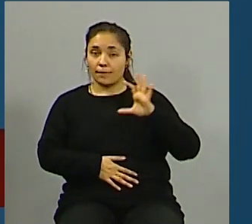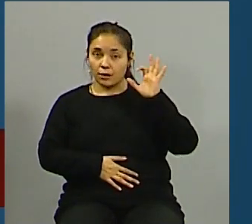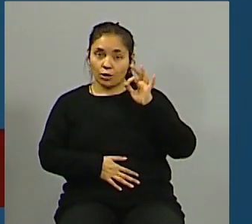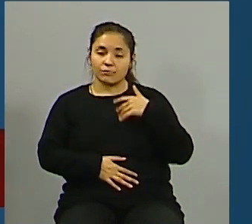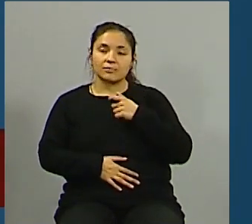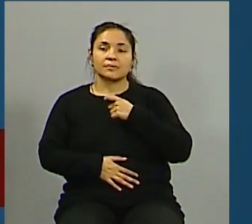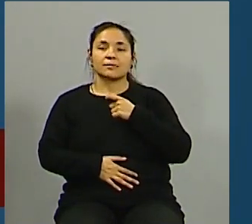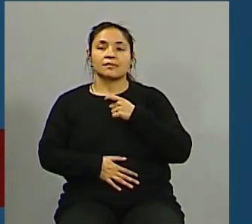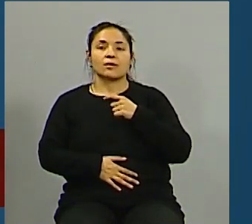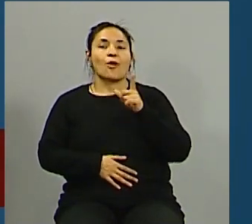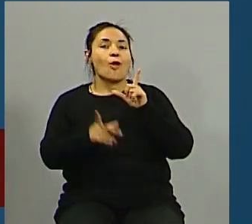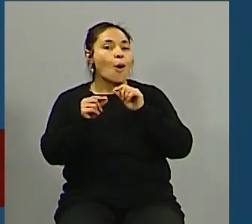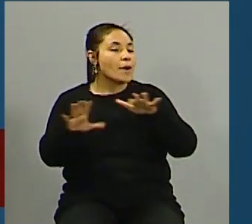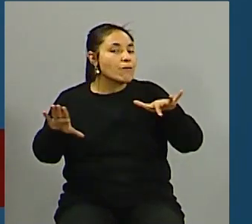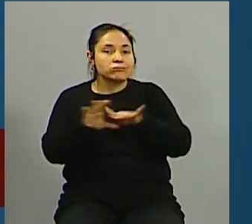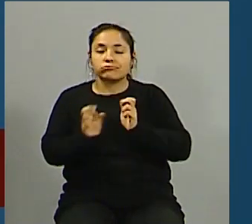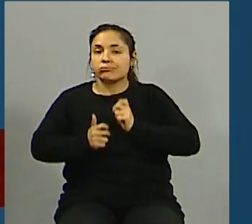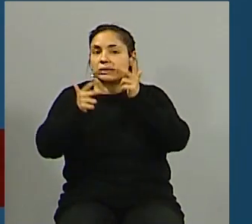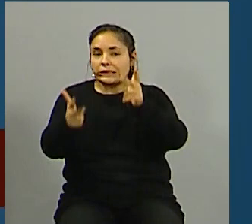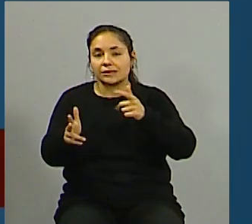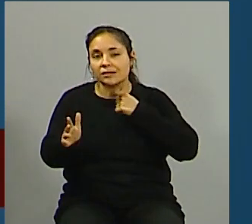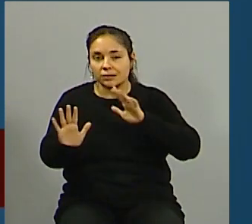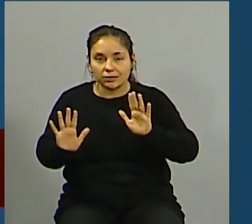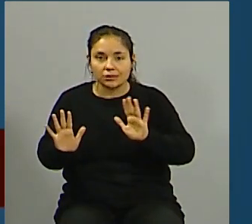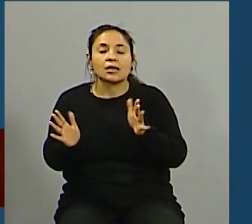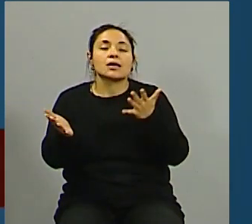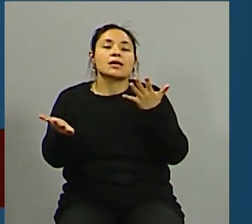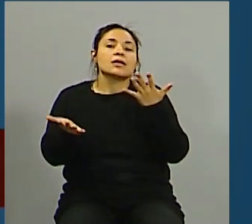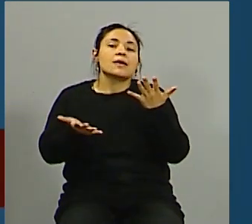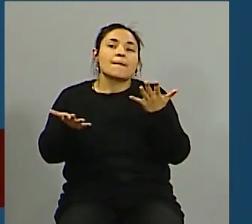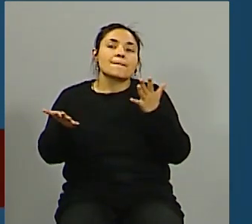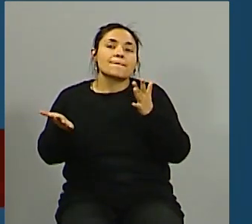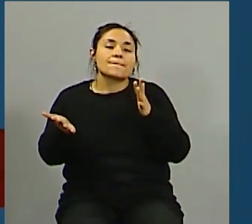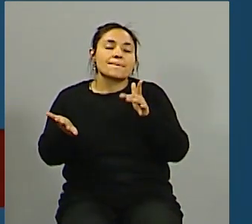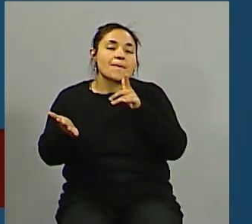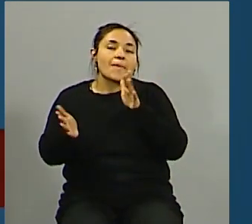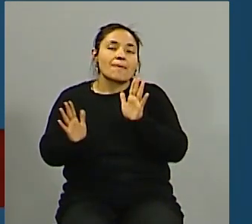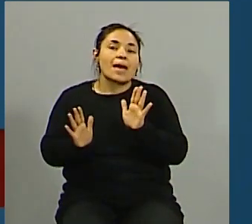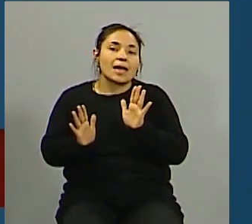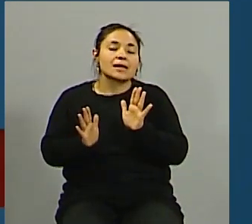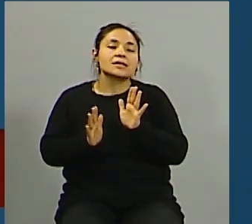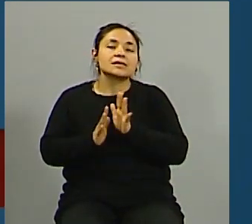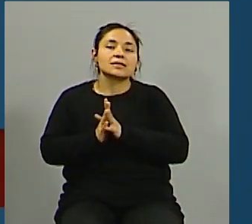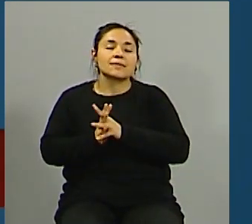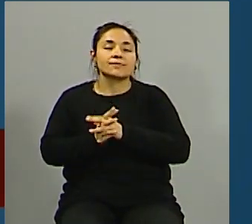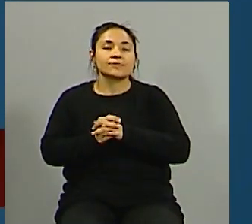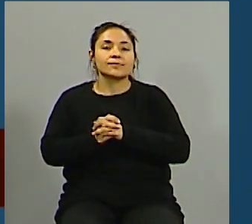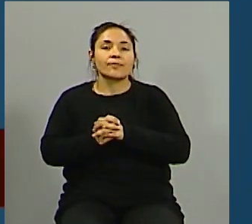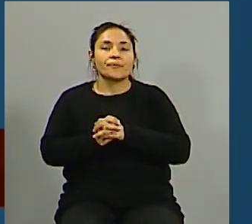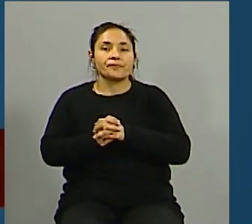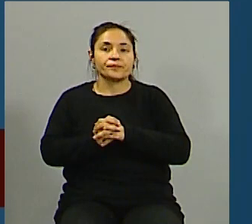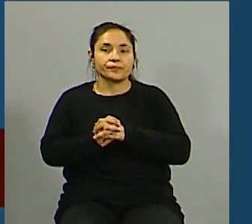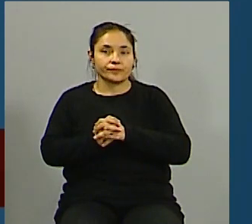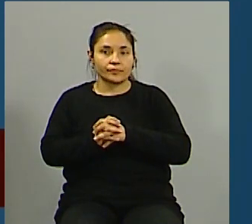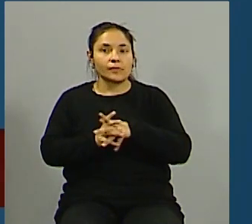de arriesgar ningún número concreto, ningún número particular, tiene que ver con que hay